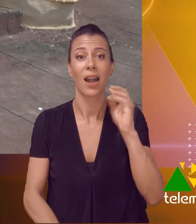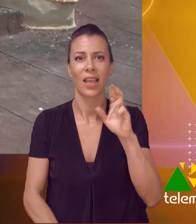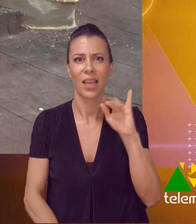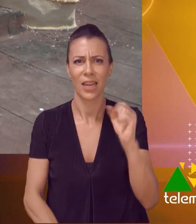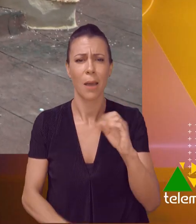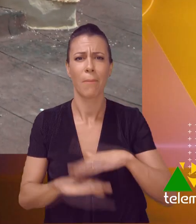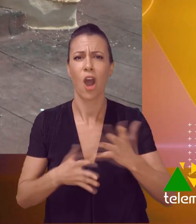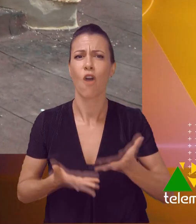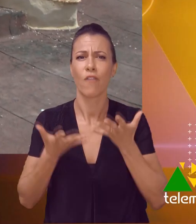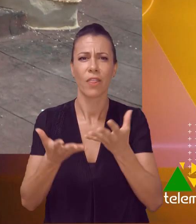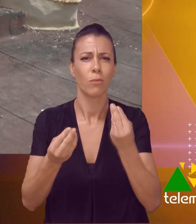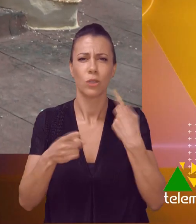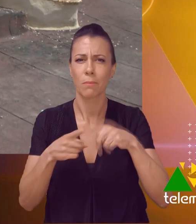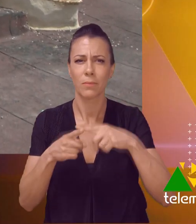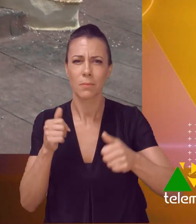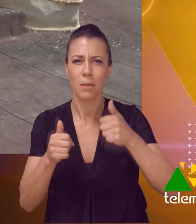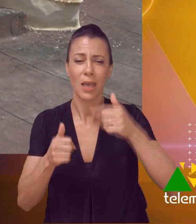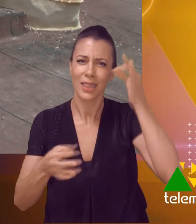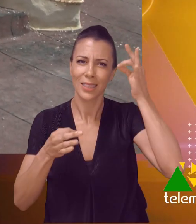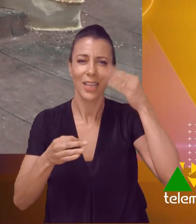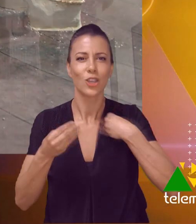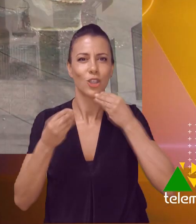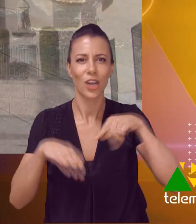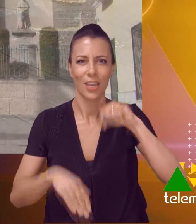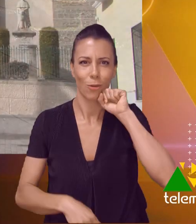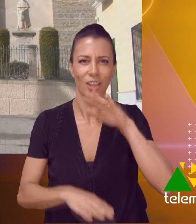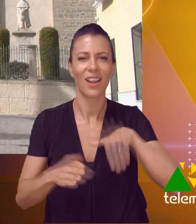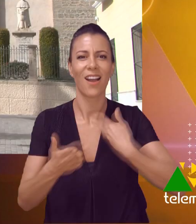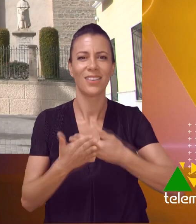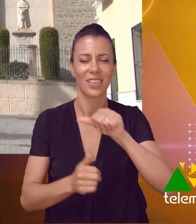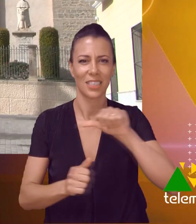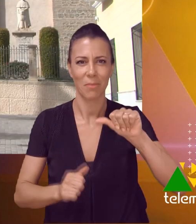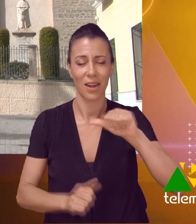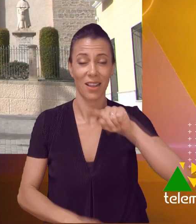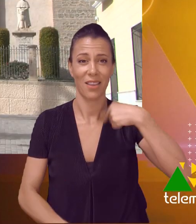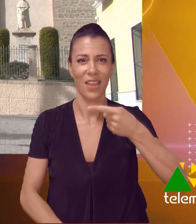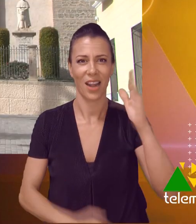muchas más cosas, detalles de la historia de nuestro Motril. Hasta la semana que viene. Adiós.